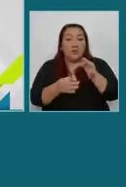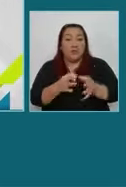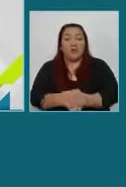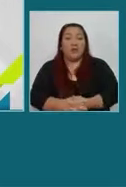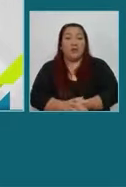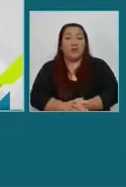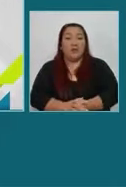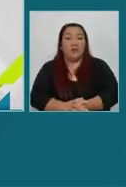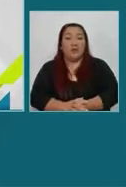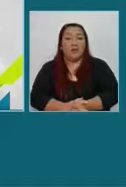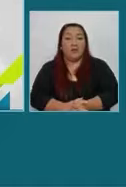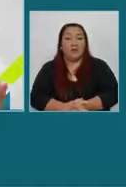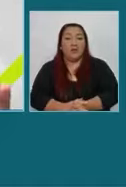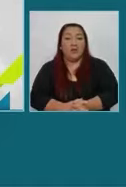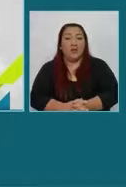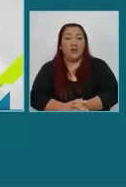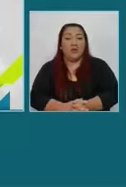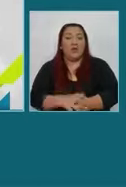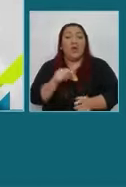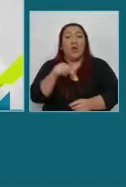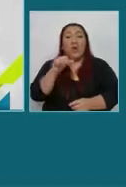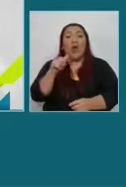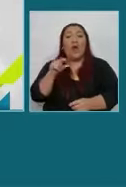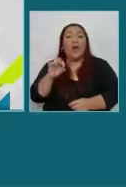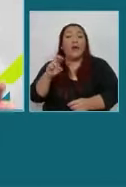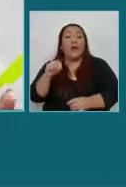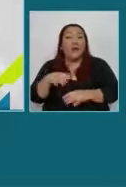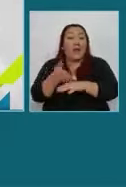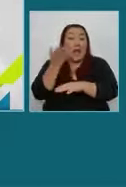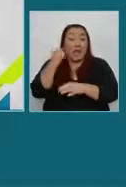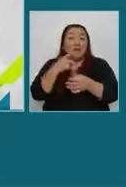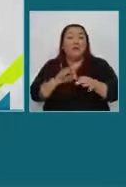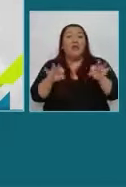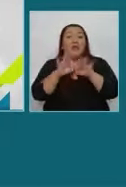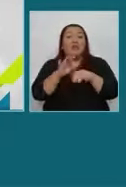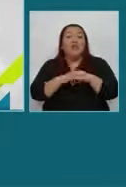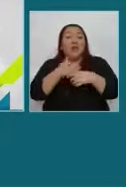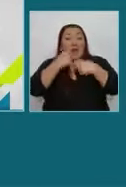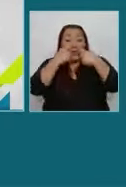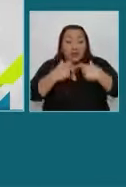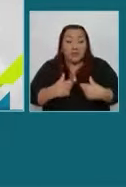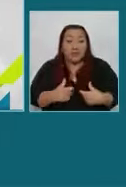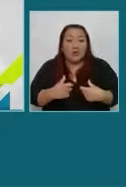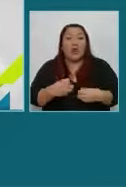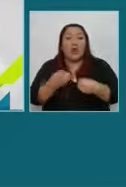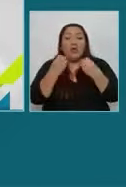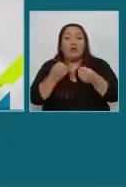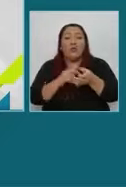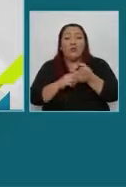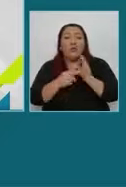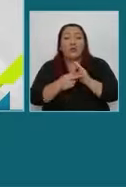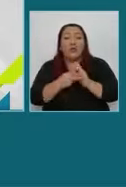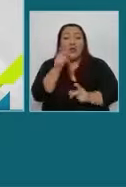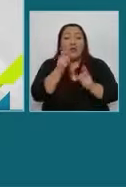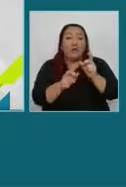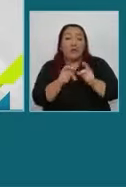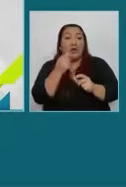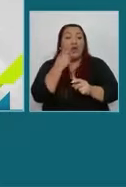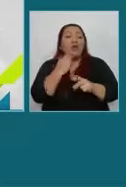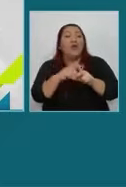mencionando Guillón y Joaquín al inicio, en términos de la importancia del capital humano y la manera como las personas y